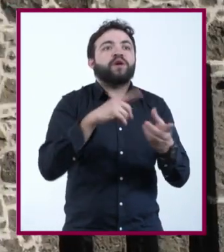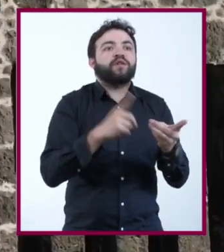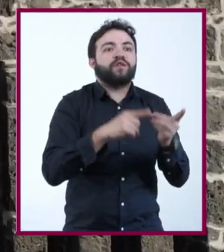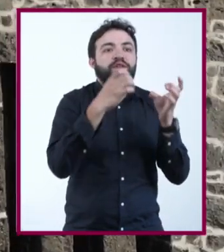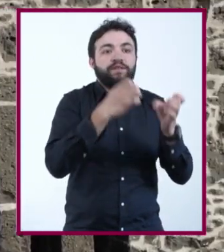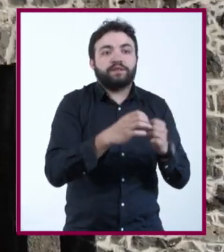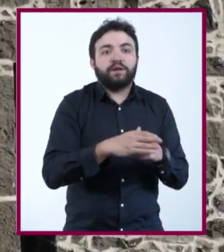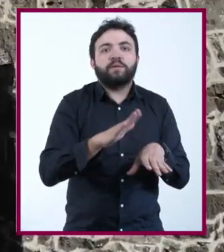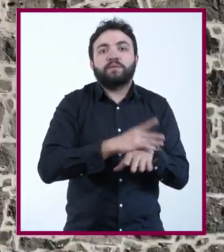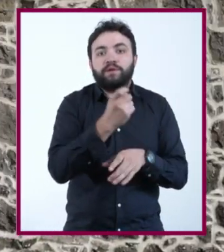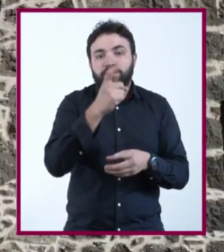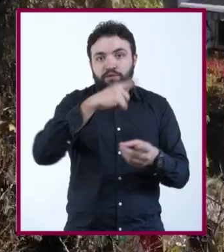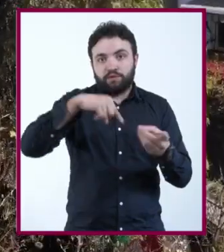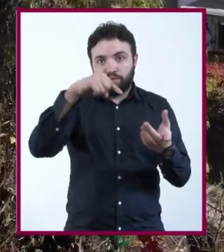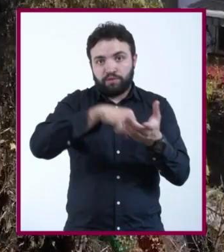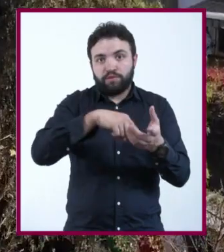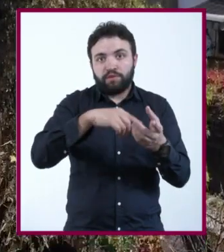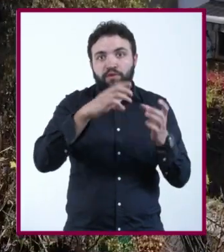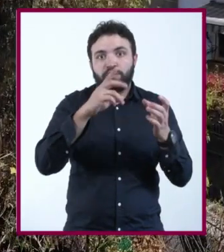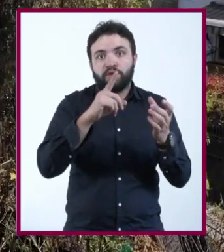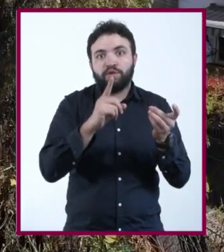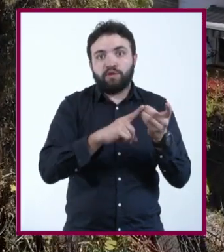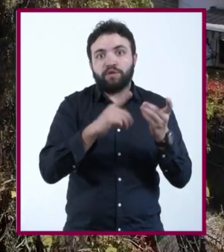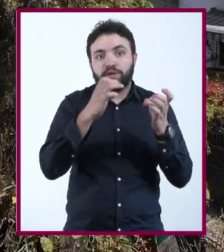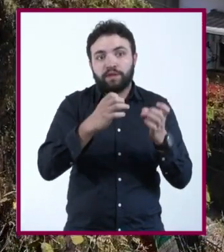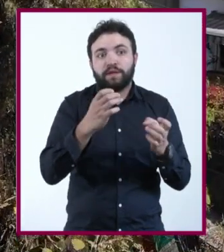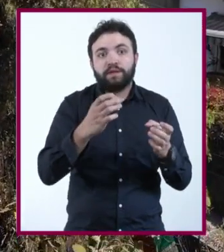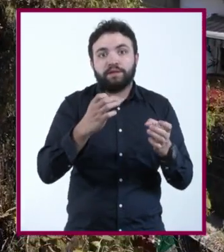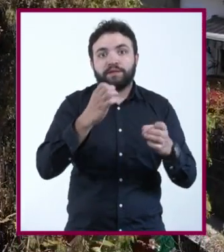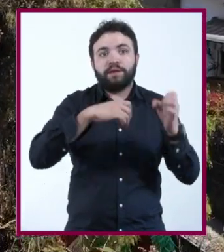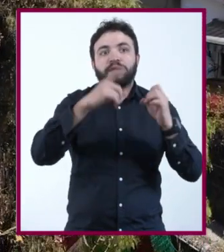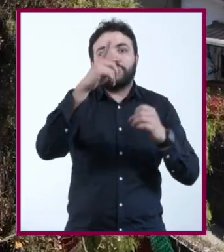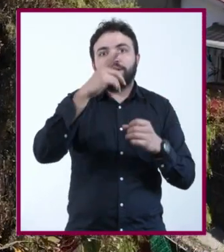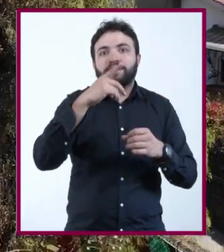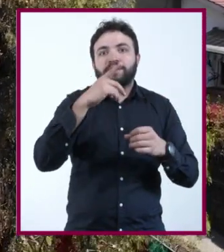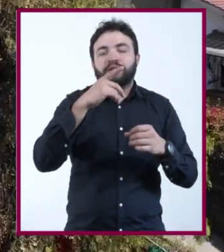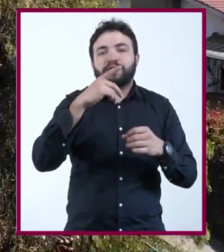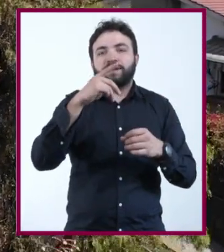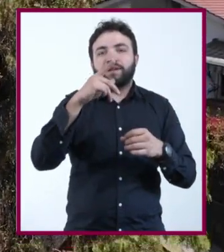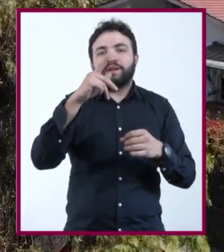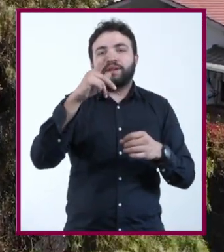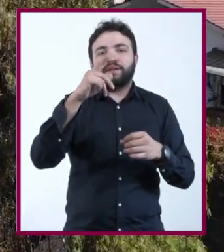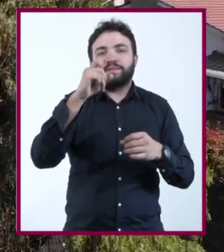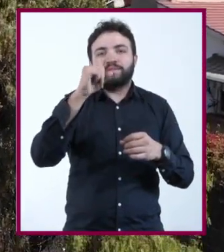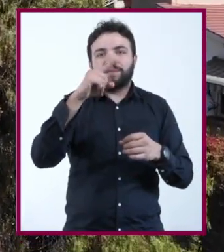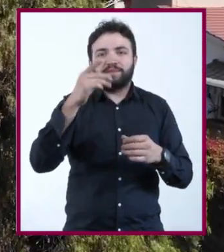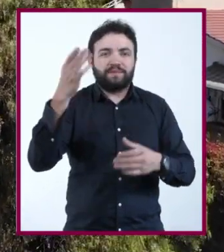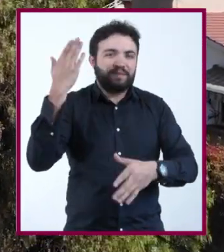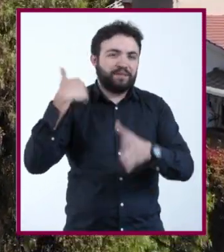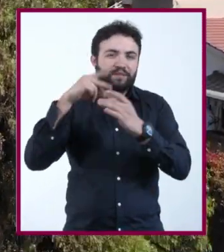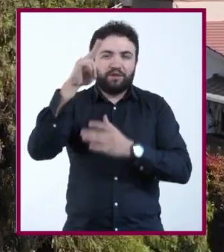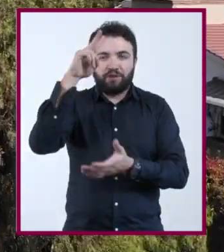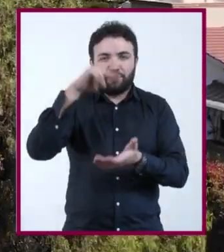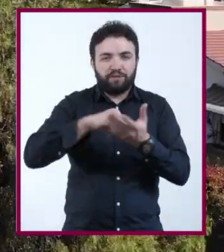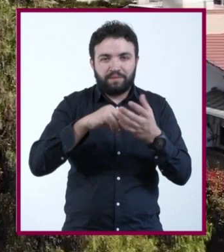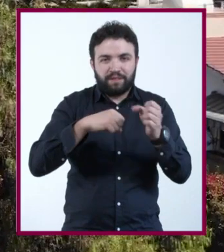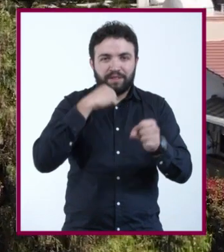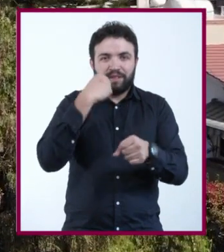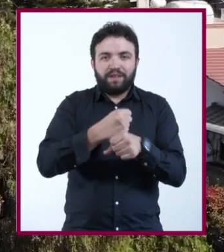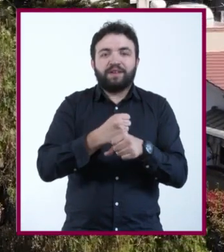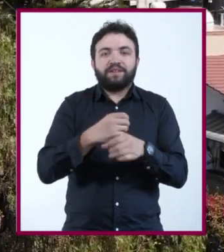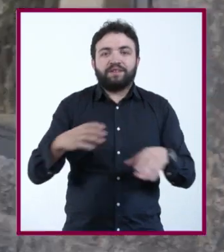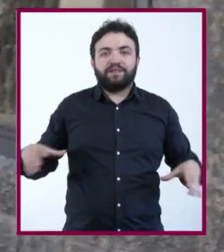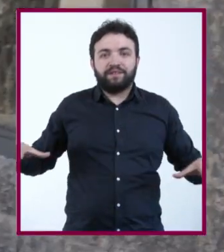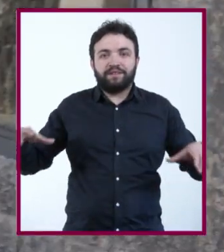sobre el lugar donde está. El Anahuacalli está hecho está parado en el Pedregal, que es donde hizo erupción el volcán Xitle